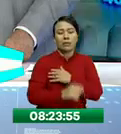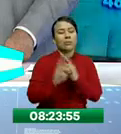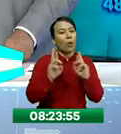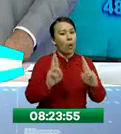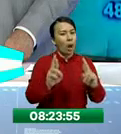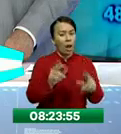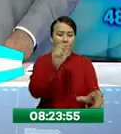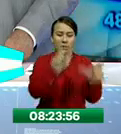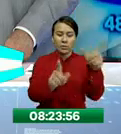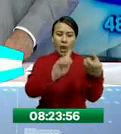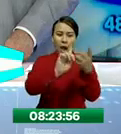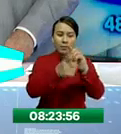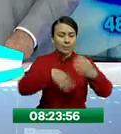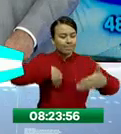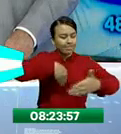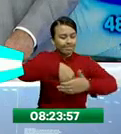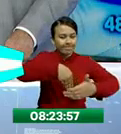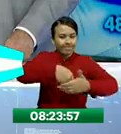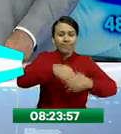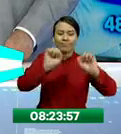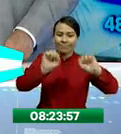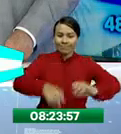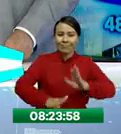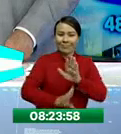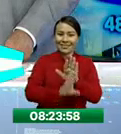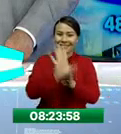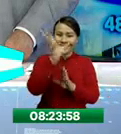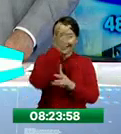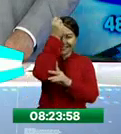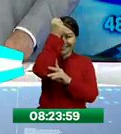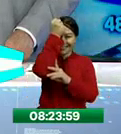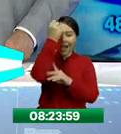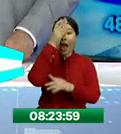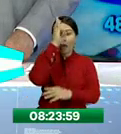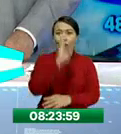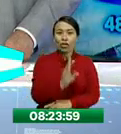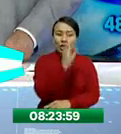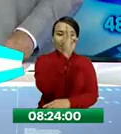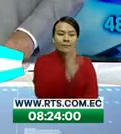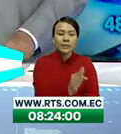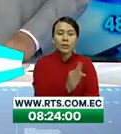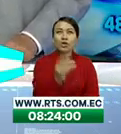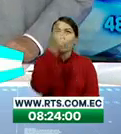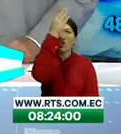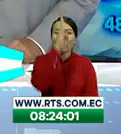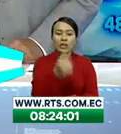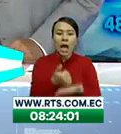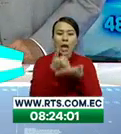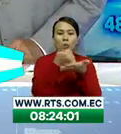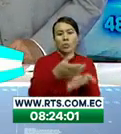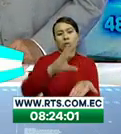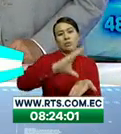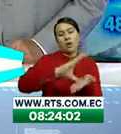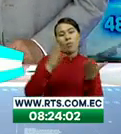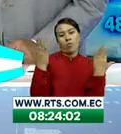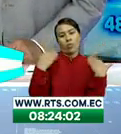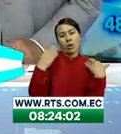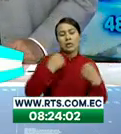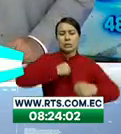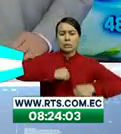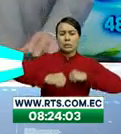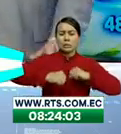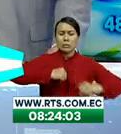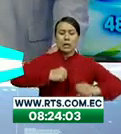es invencible, con la voluntad de Dios y la bendición del Todopoderoso. Y, como digo, el sacrificio de